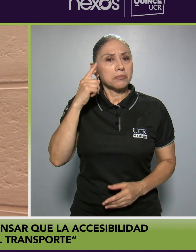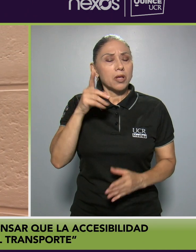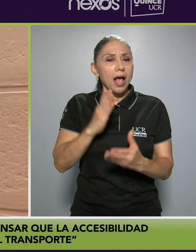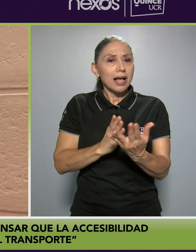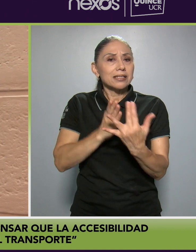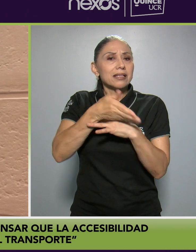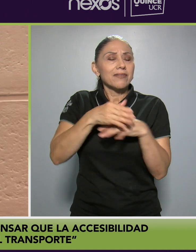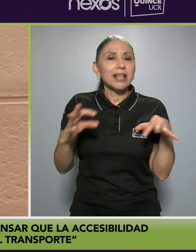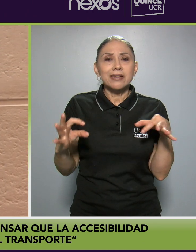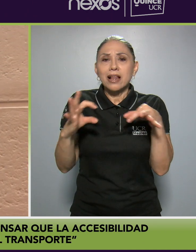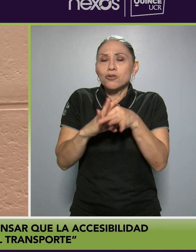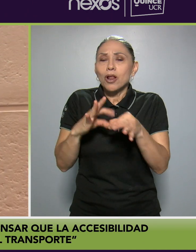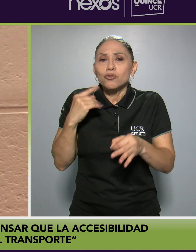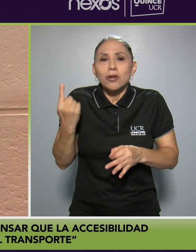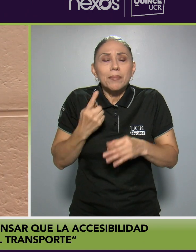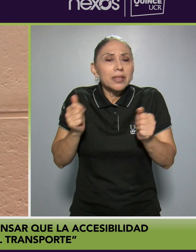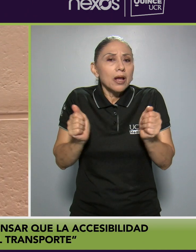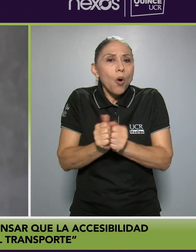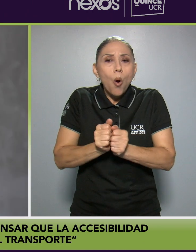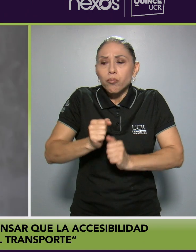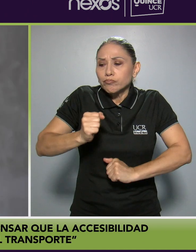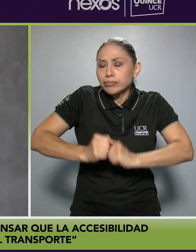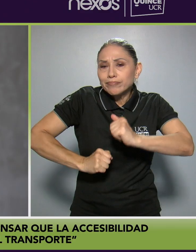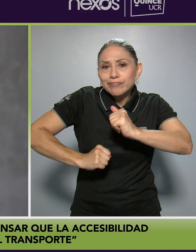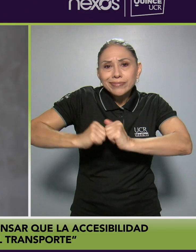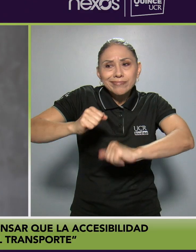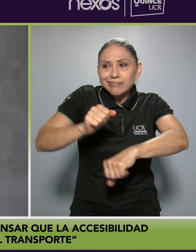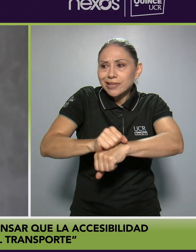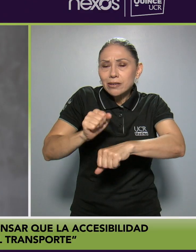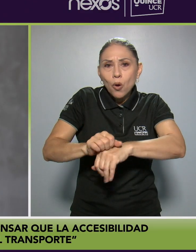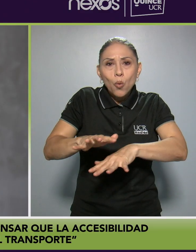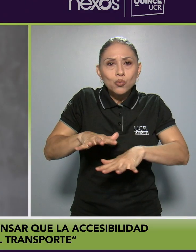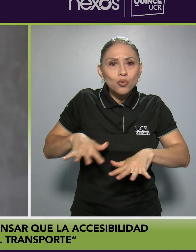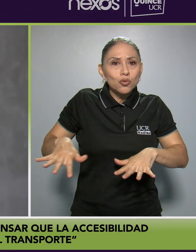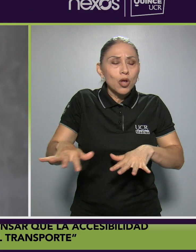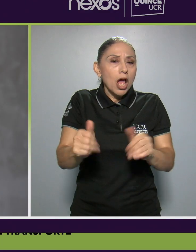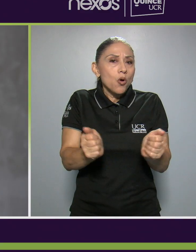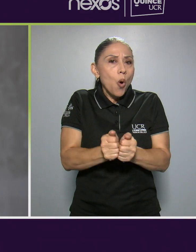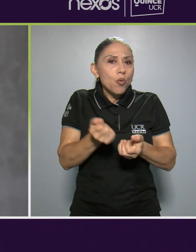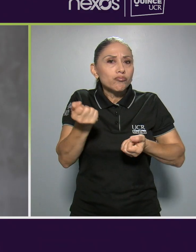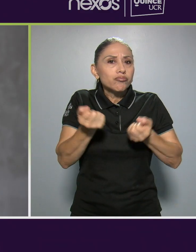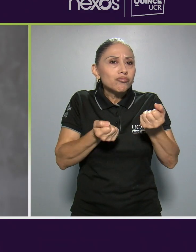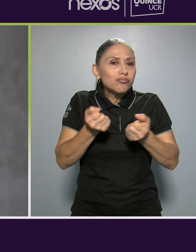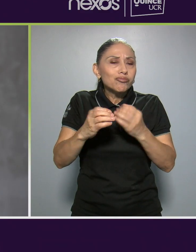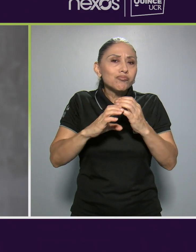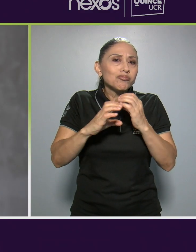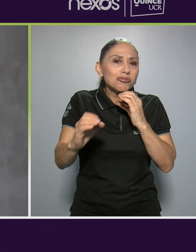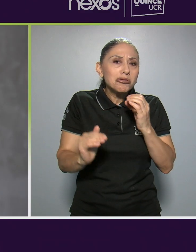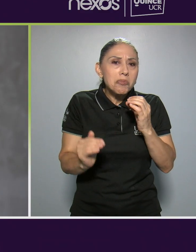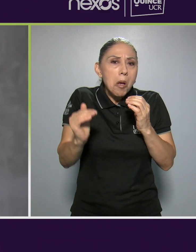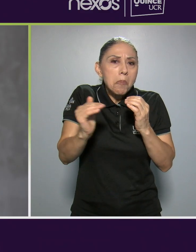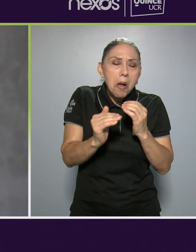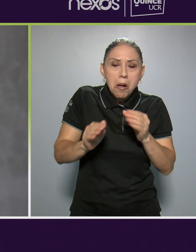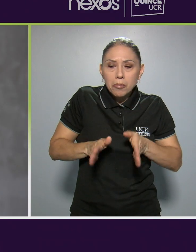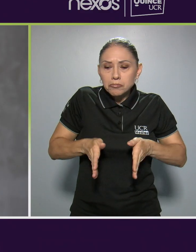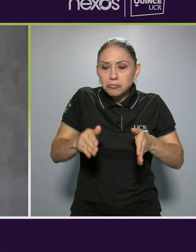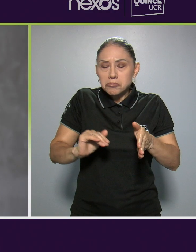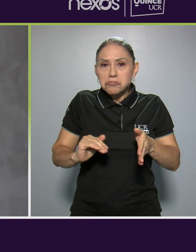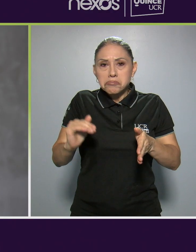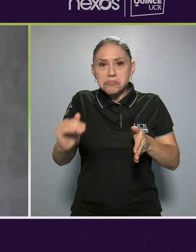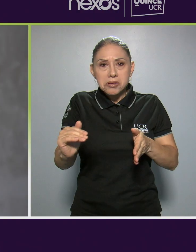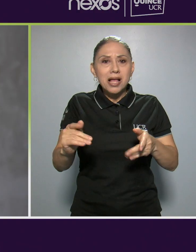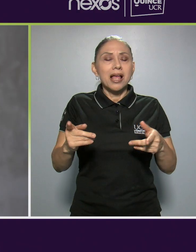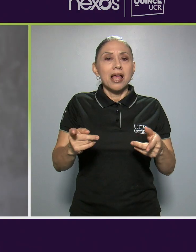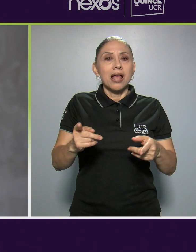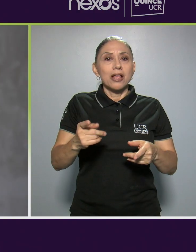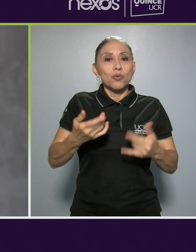está relacionado estrictamente a infraestructura y a medios de transporte, y todavía estamos